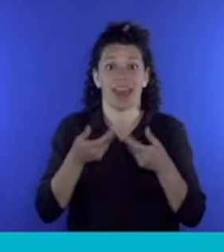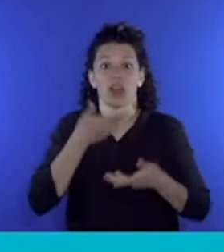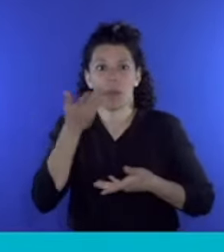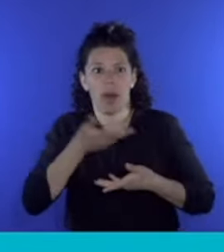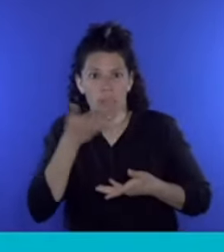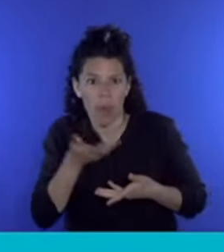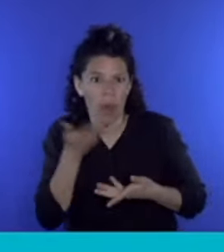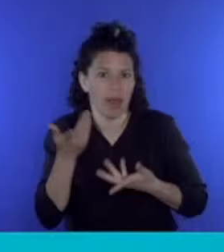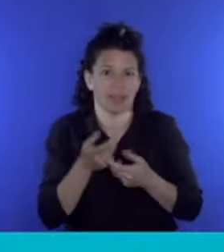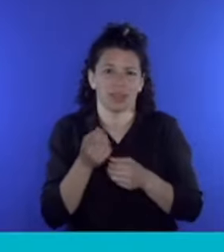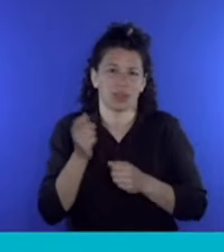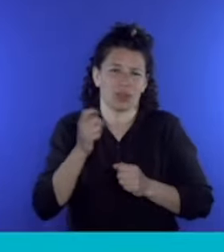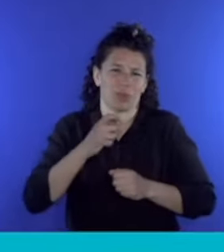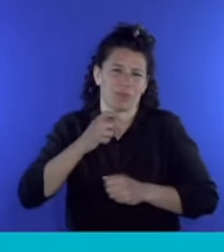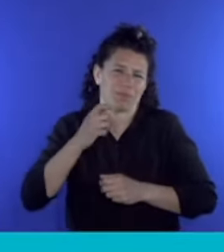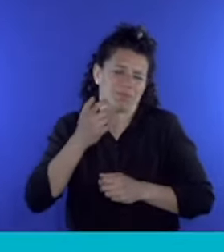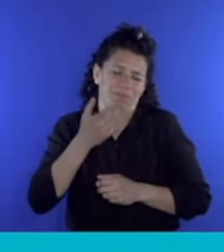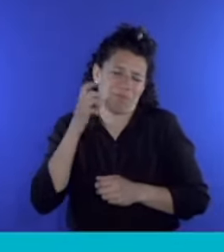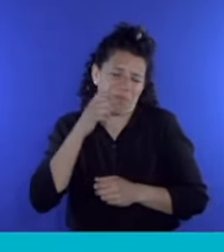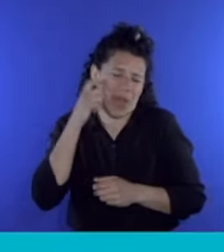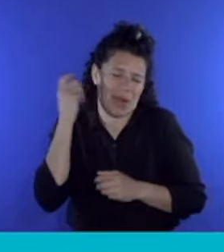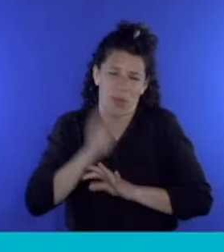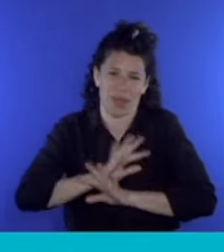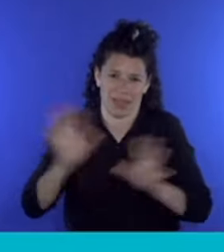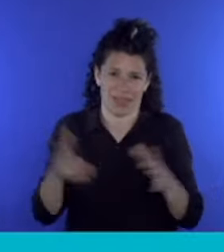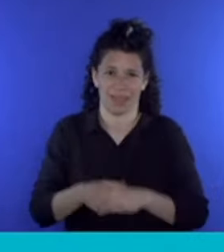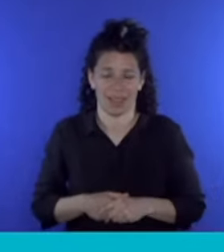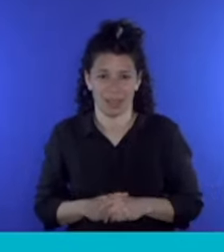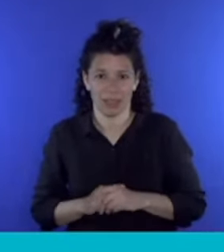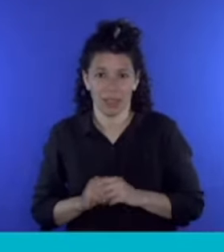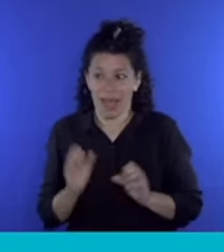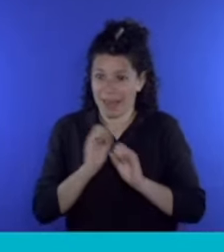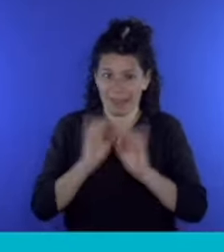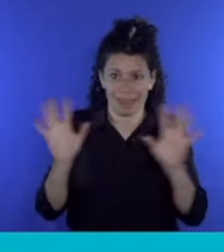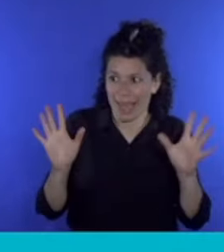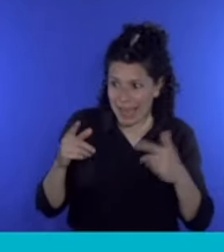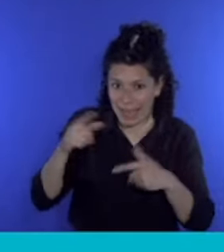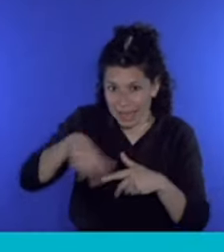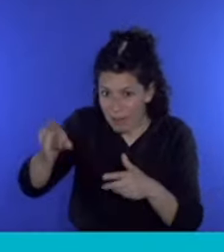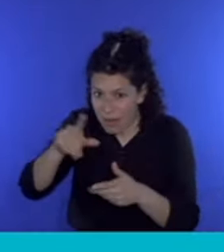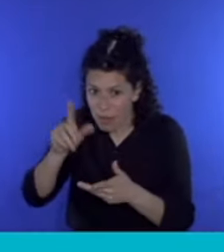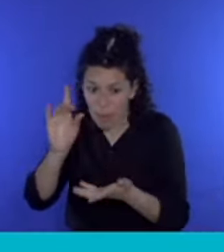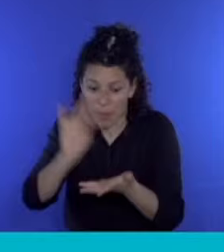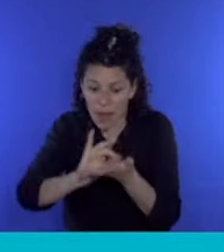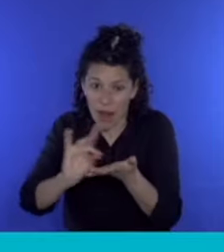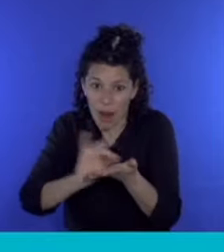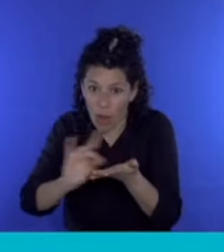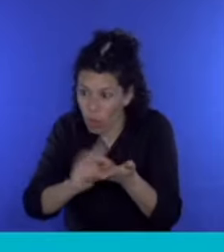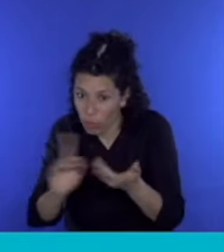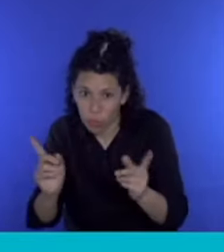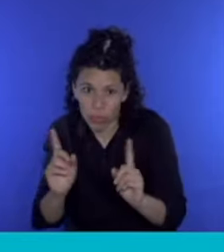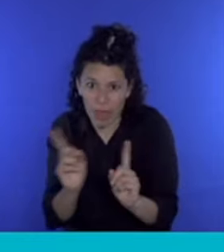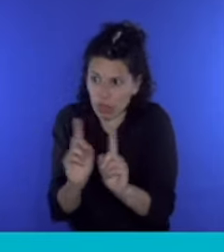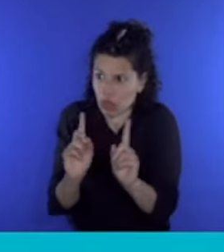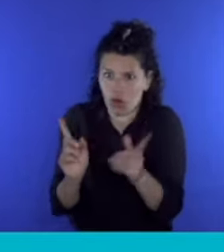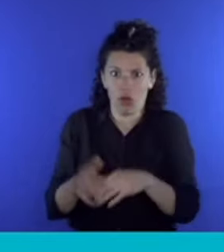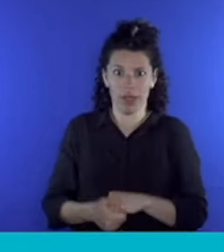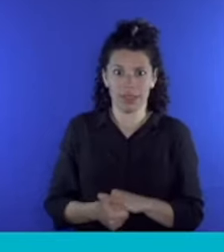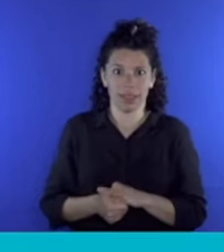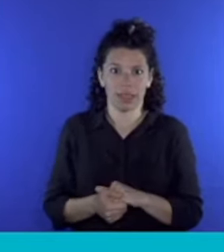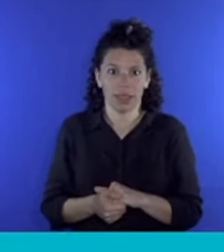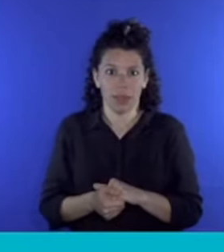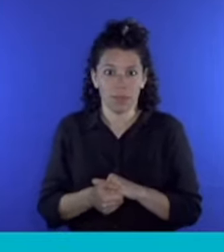vergüenza Total no le causa ningún escándalo a los diputados pre opinantes que la situación de las niñeces